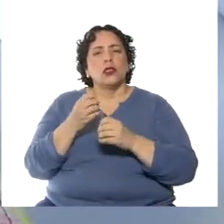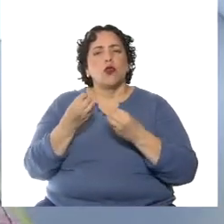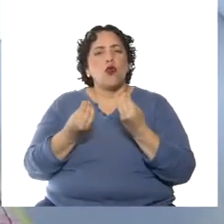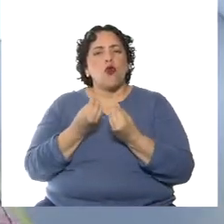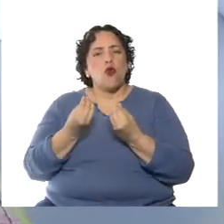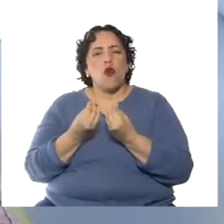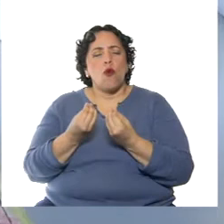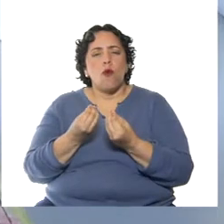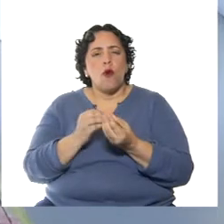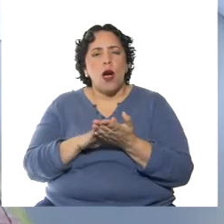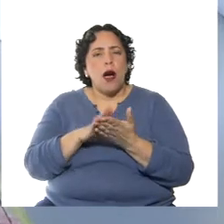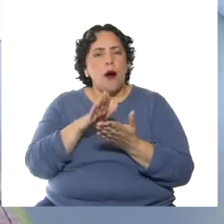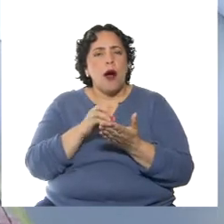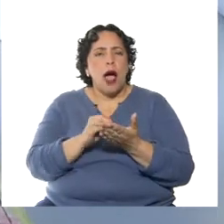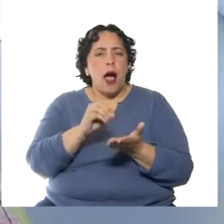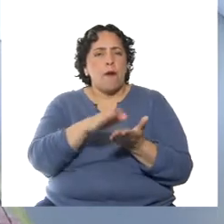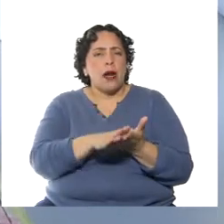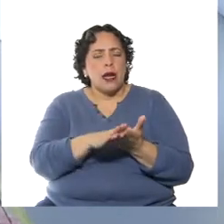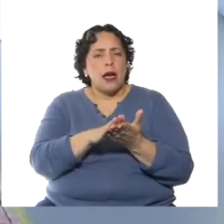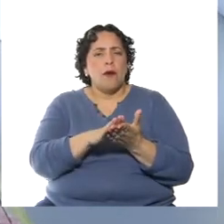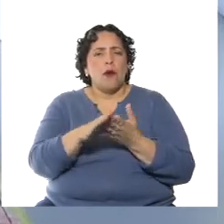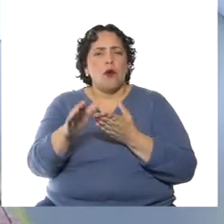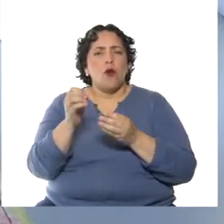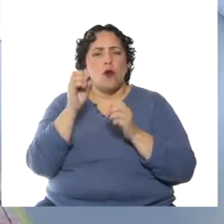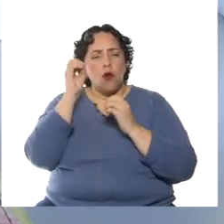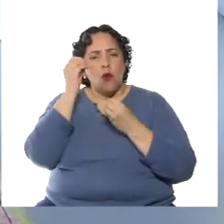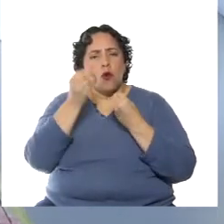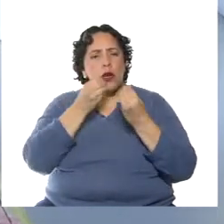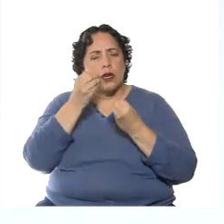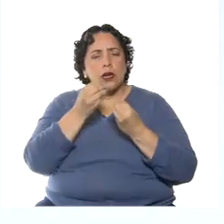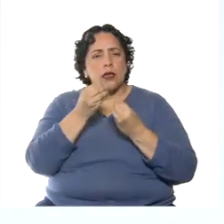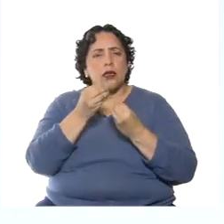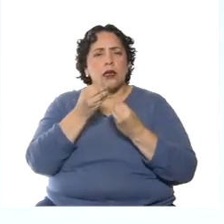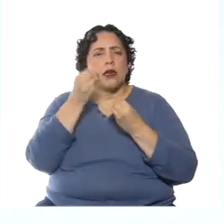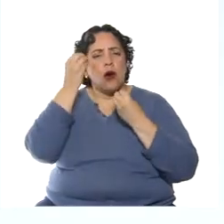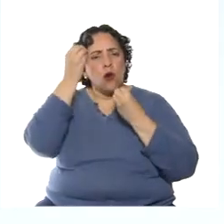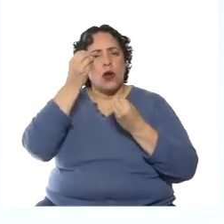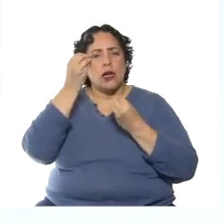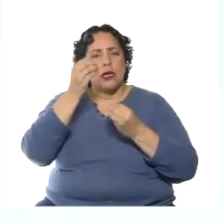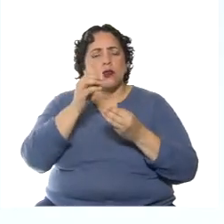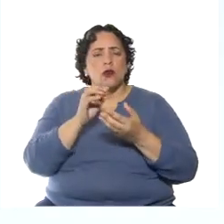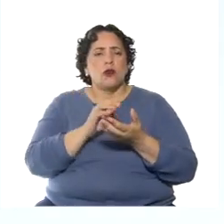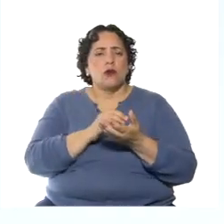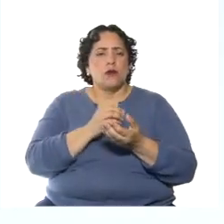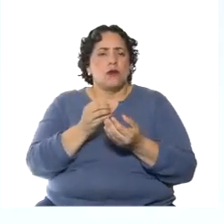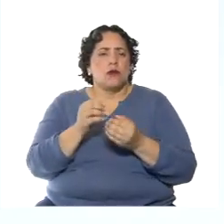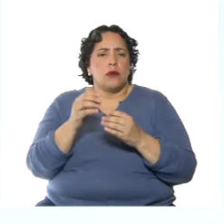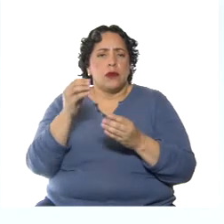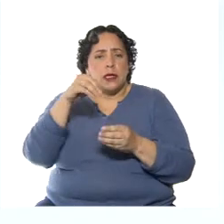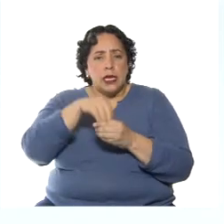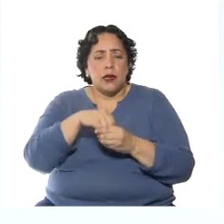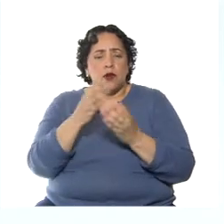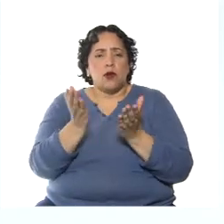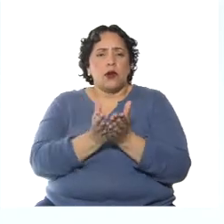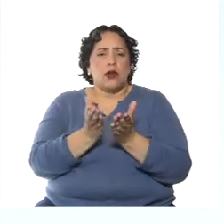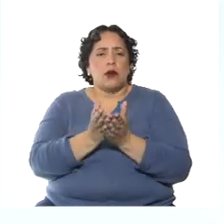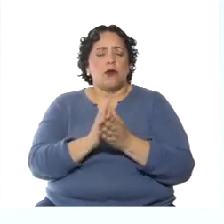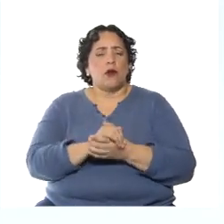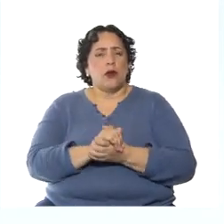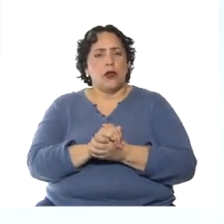ese contenido, esas técnicas de orientación y movilidad en el contenido pedagógico? Bueno, mi profe,